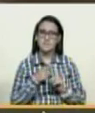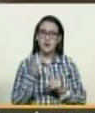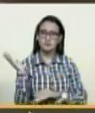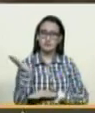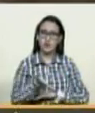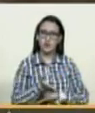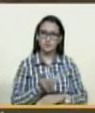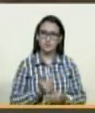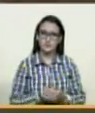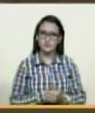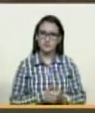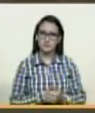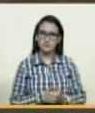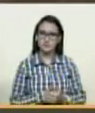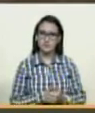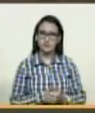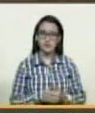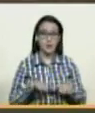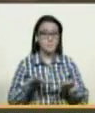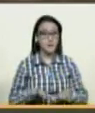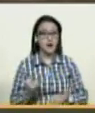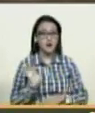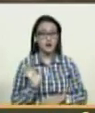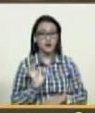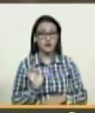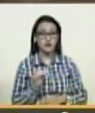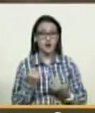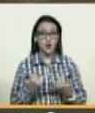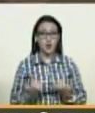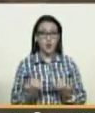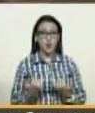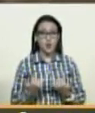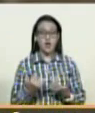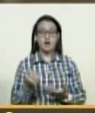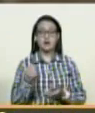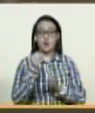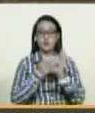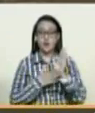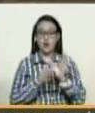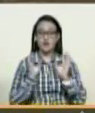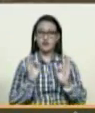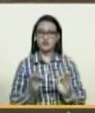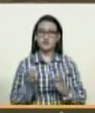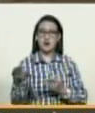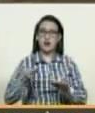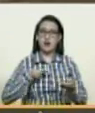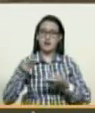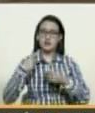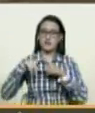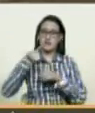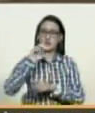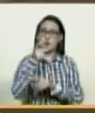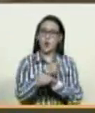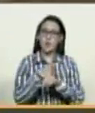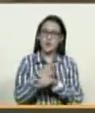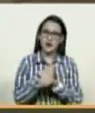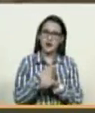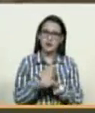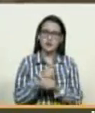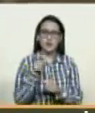que llegó a bueno esto ha sido imparable hoy mismo estamos recibiendo comunicados oficiales de gobiernos de misiones